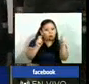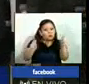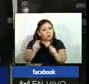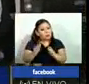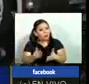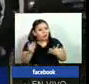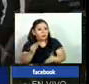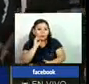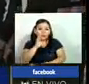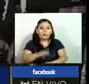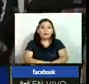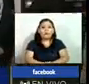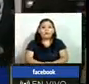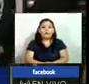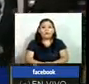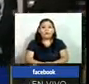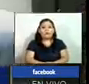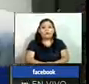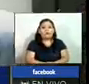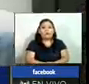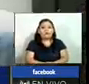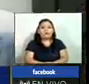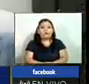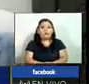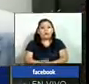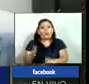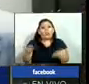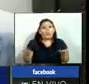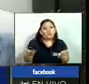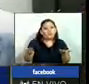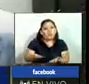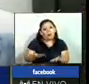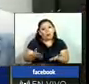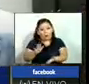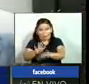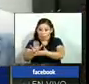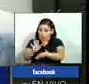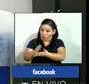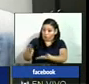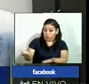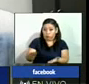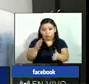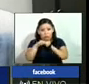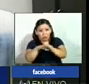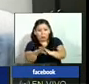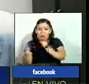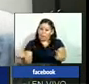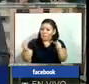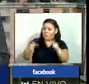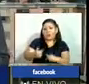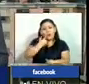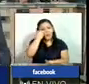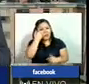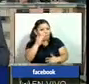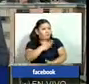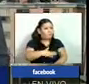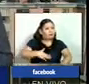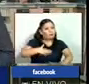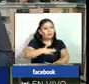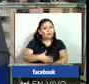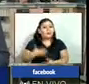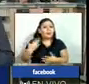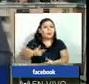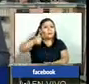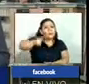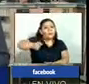y así lo justifican Sé que me va a dejar plata lo que hacemos es cobrarle las entradas los muchachos vienen y se divierten Durante más de